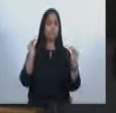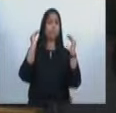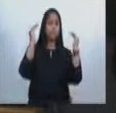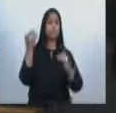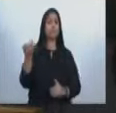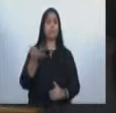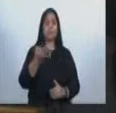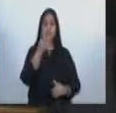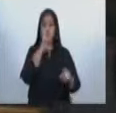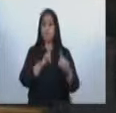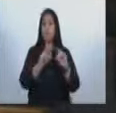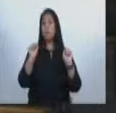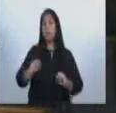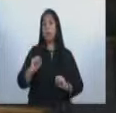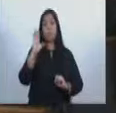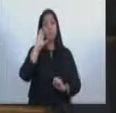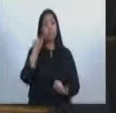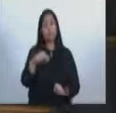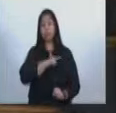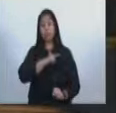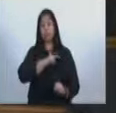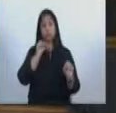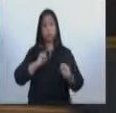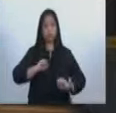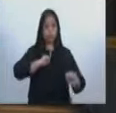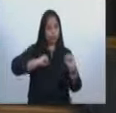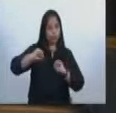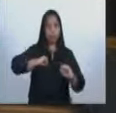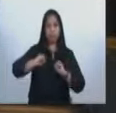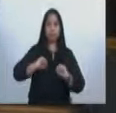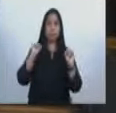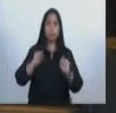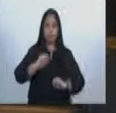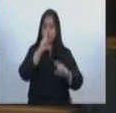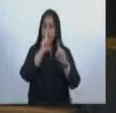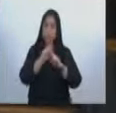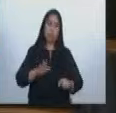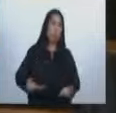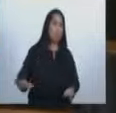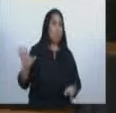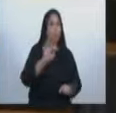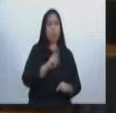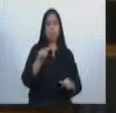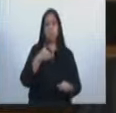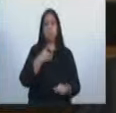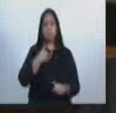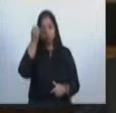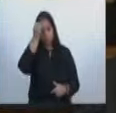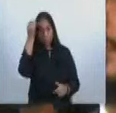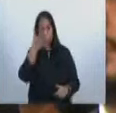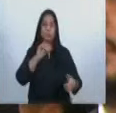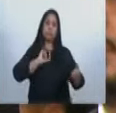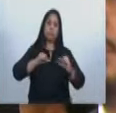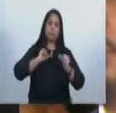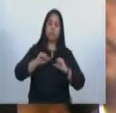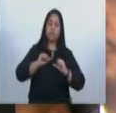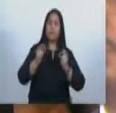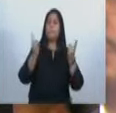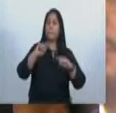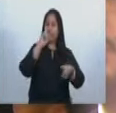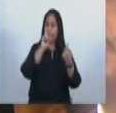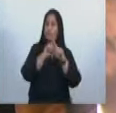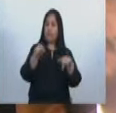calidad posible porque solo de esa manera realmente vamos a lograr Que todos tengan esa capacidad de acceso Pero además